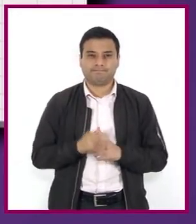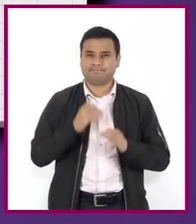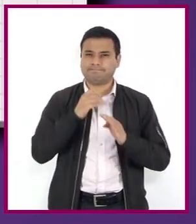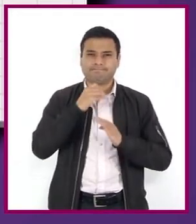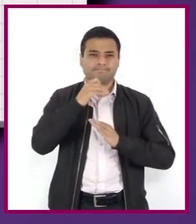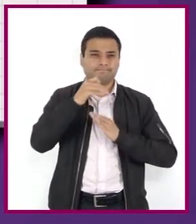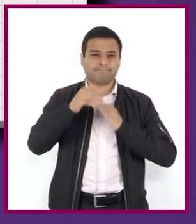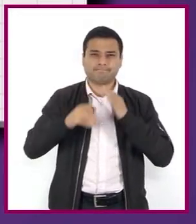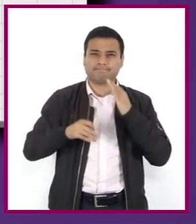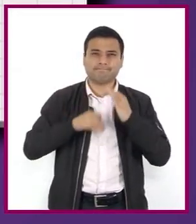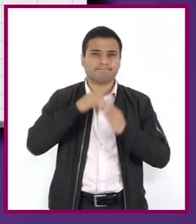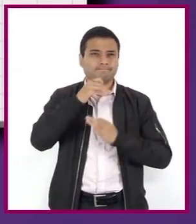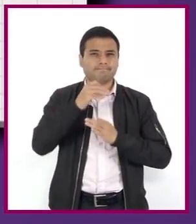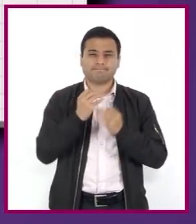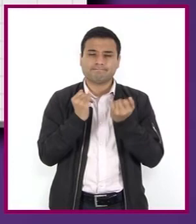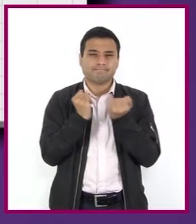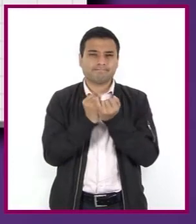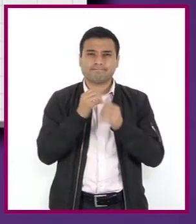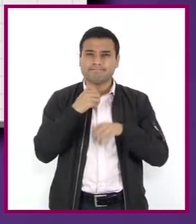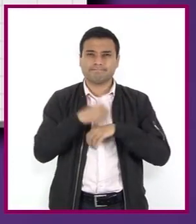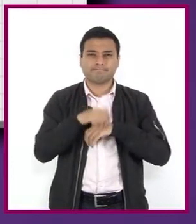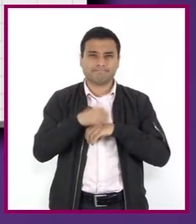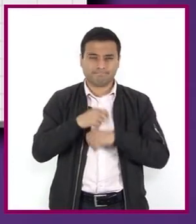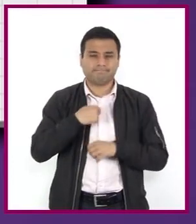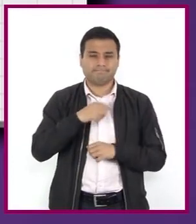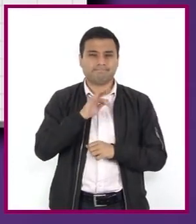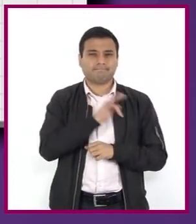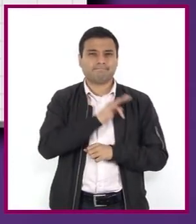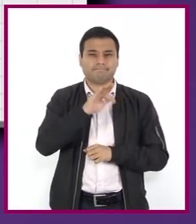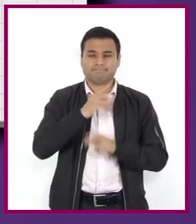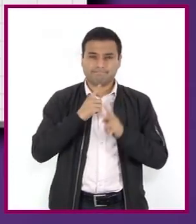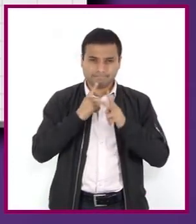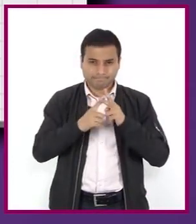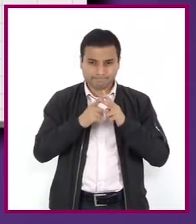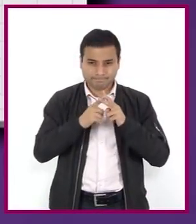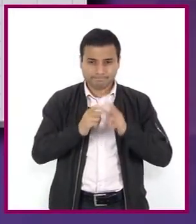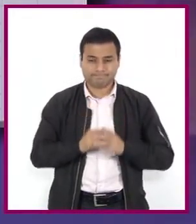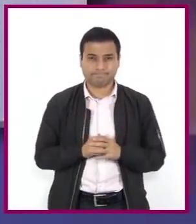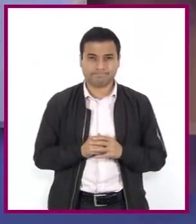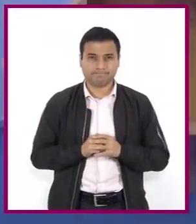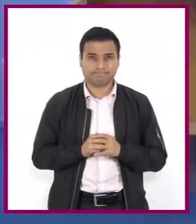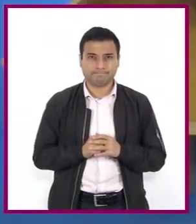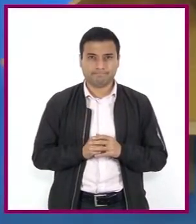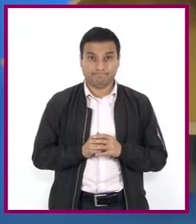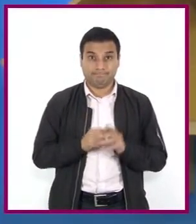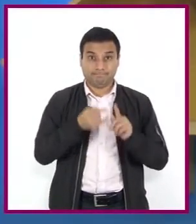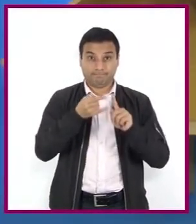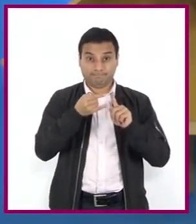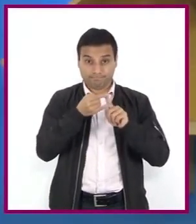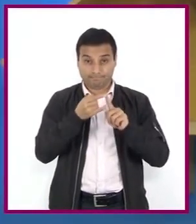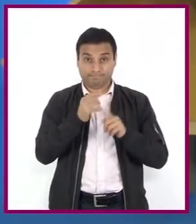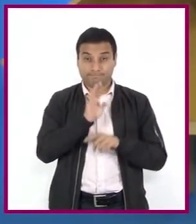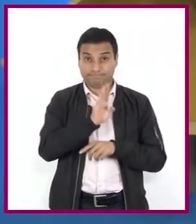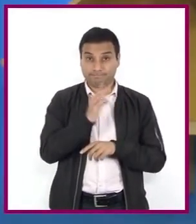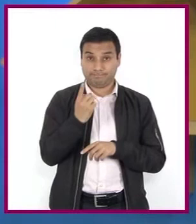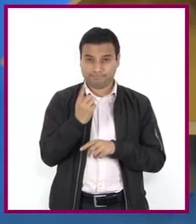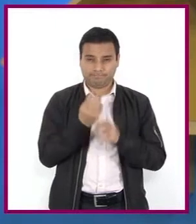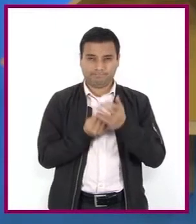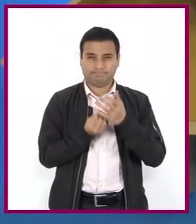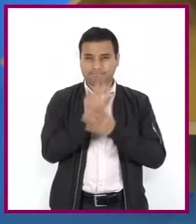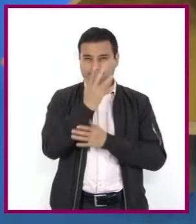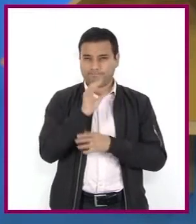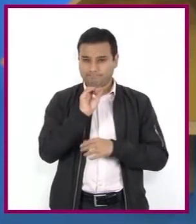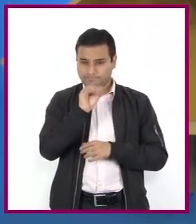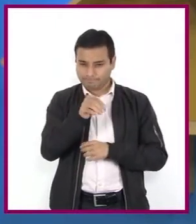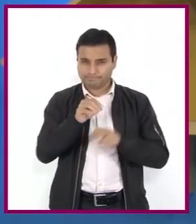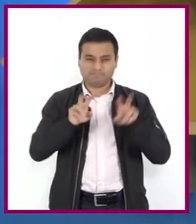del tipo número y podemos hacer operaciones con ellas. En la celda B1 escribimos una nueva etiqueta de